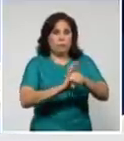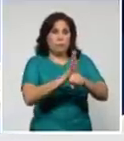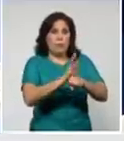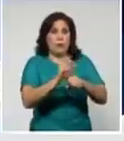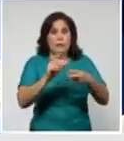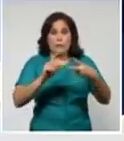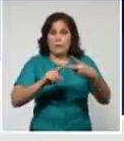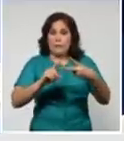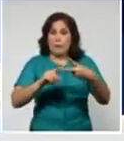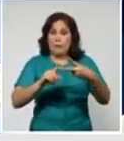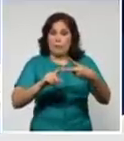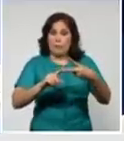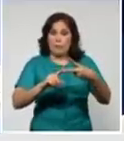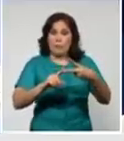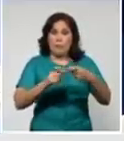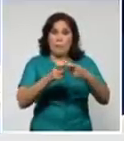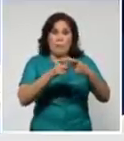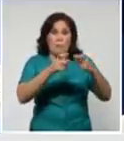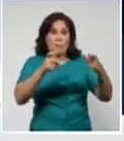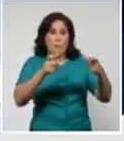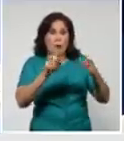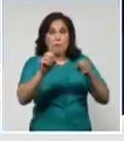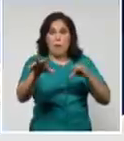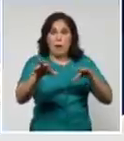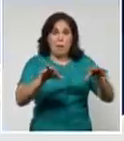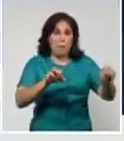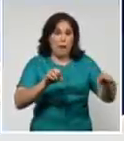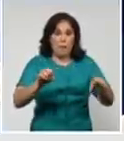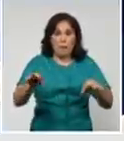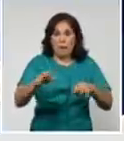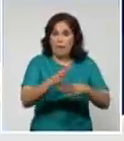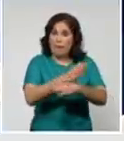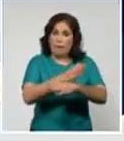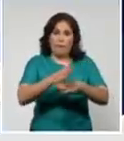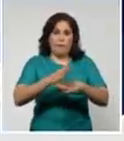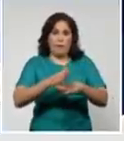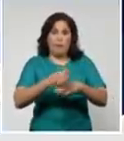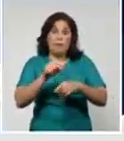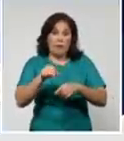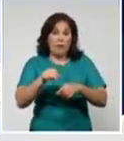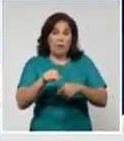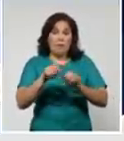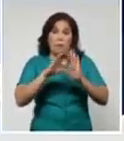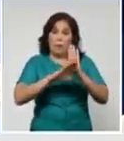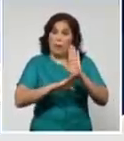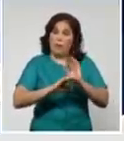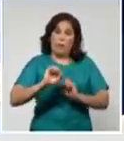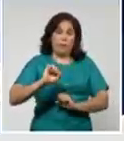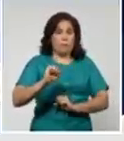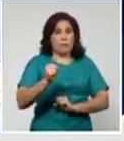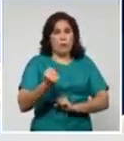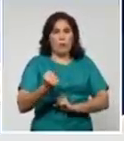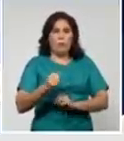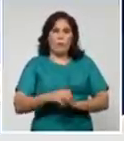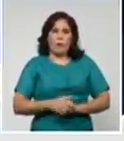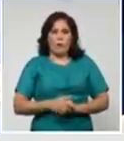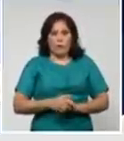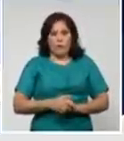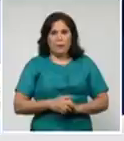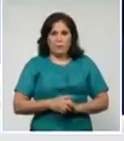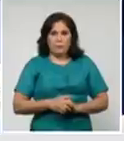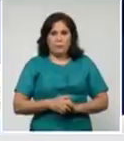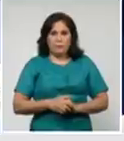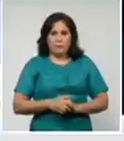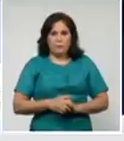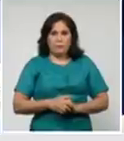lugar, una elevada dispersión, que es lo que ha llevado a las medidas que se empiezan a aplicar el